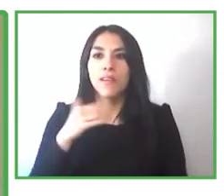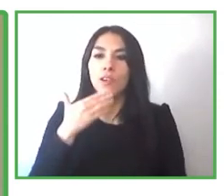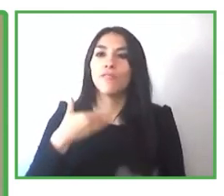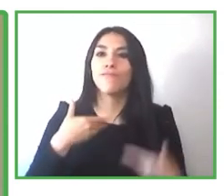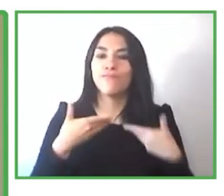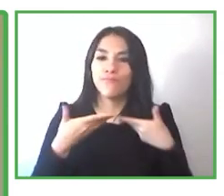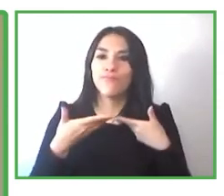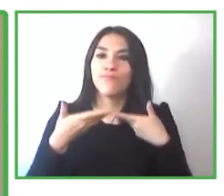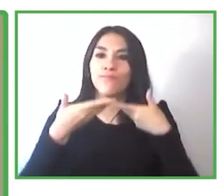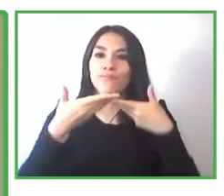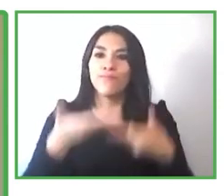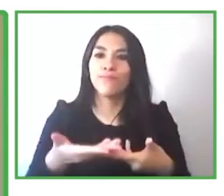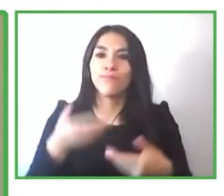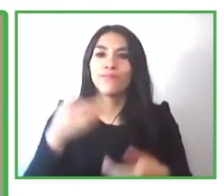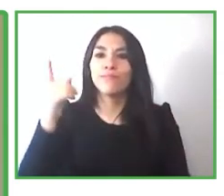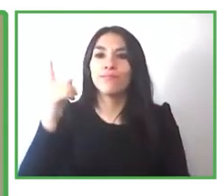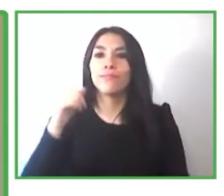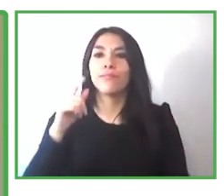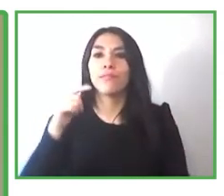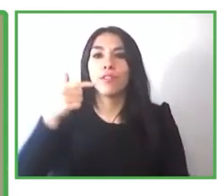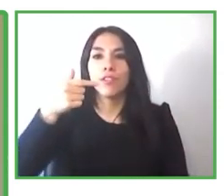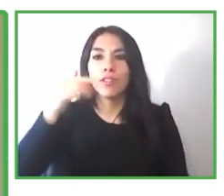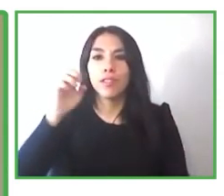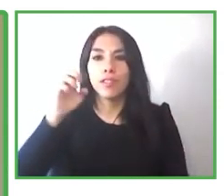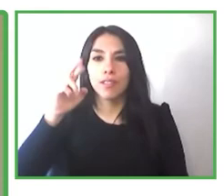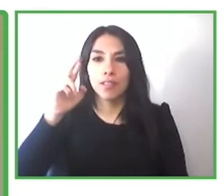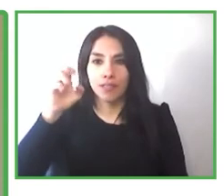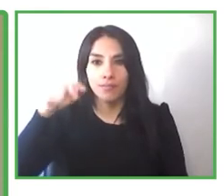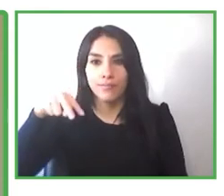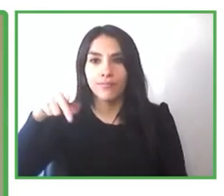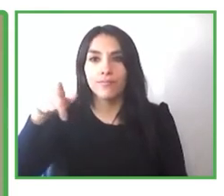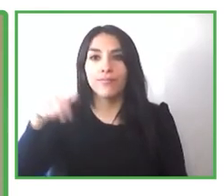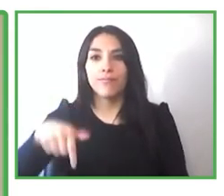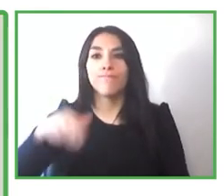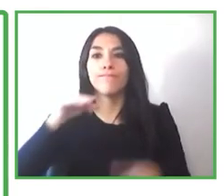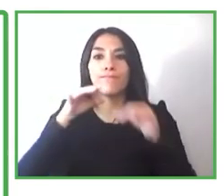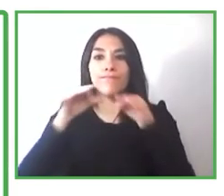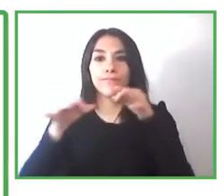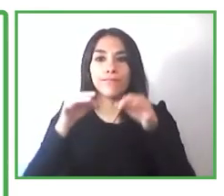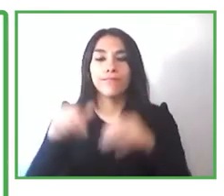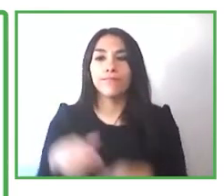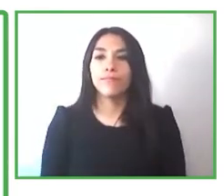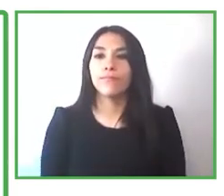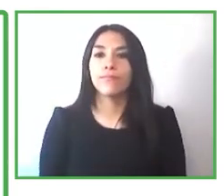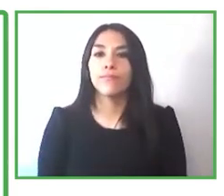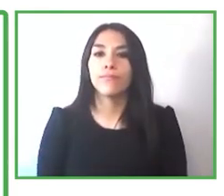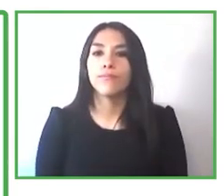poco acerca del Trinity Center para Personas con Discapacidad Intelectual.